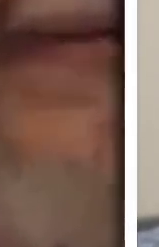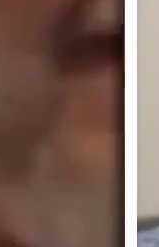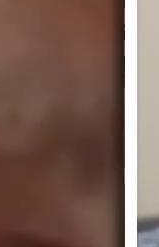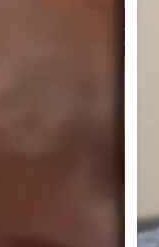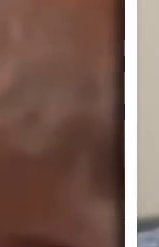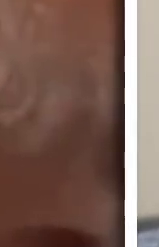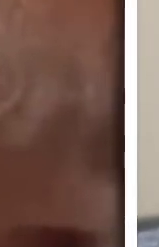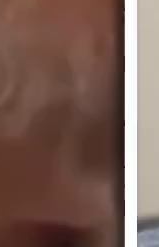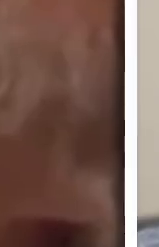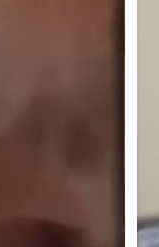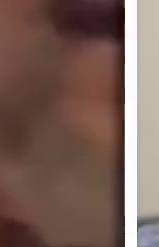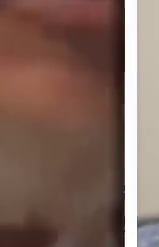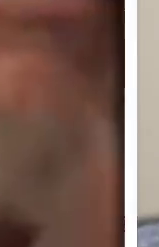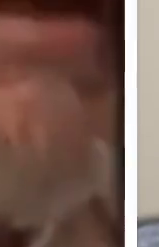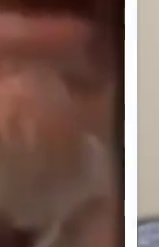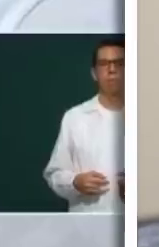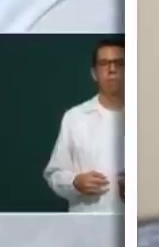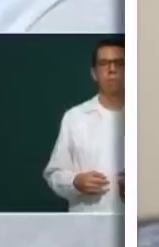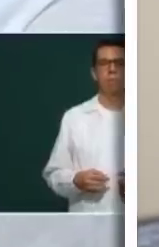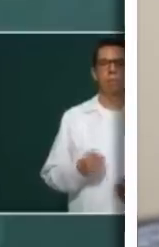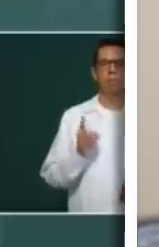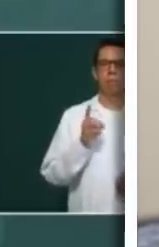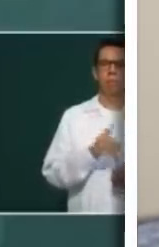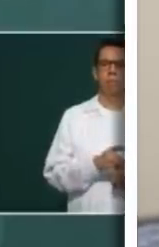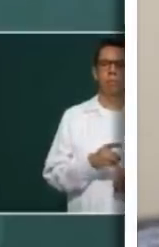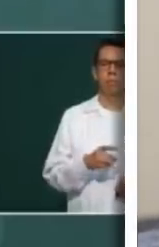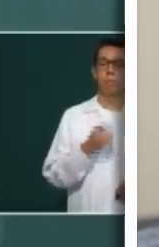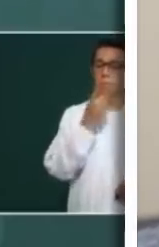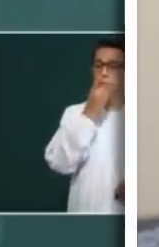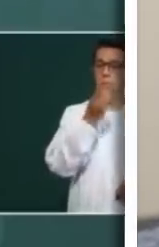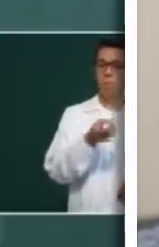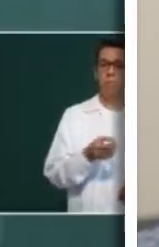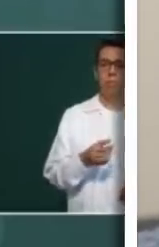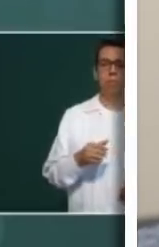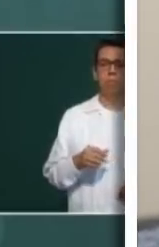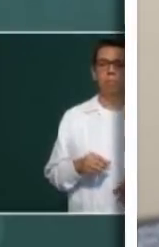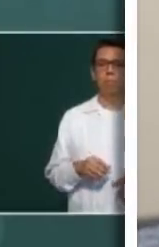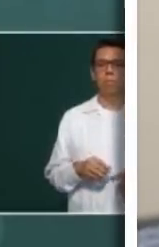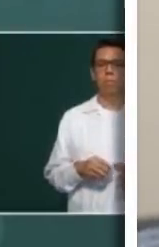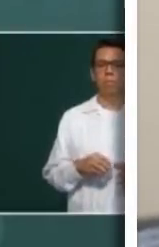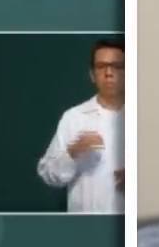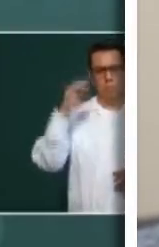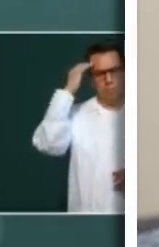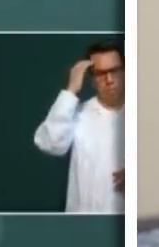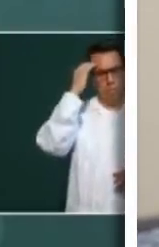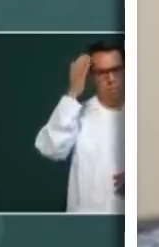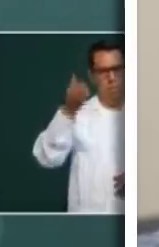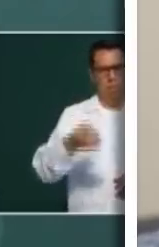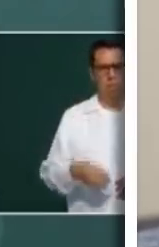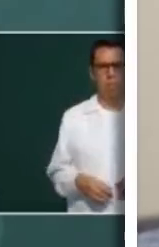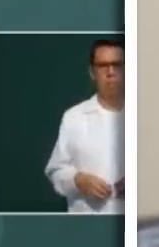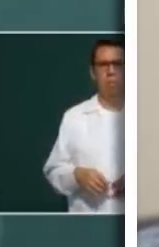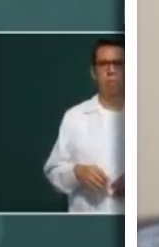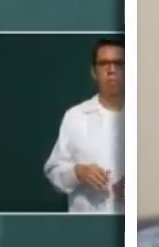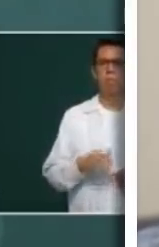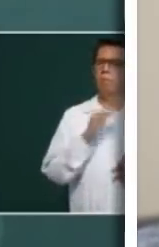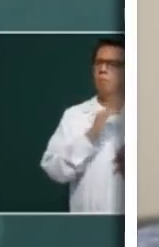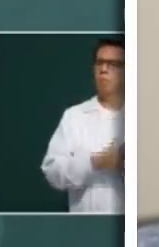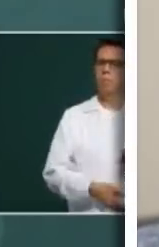también se ha finalizado mucho la manera en la que han suspendido cuentas relacionadas a la cuarta transformación